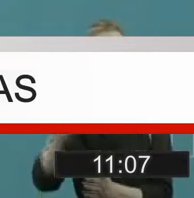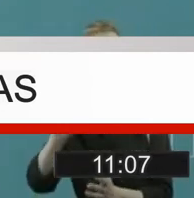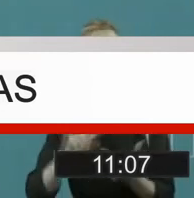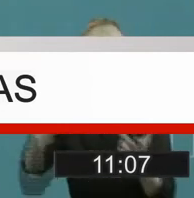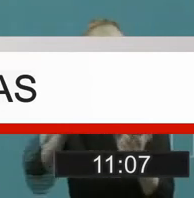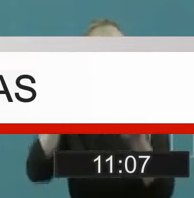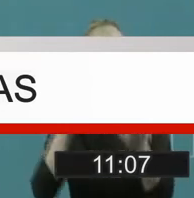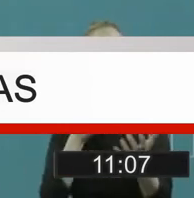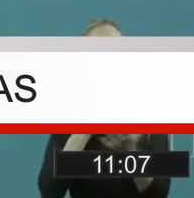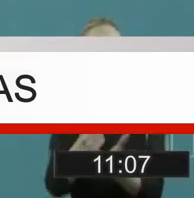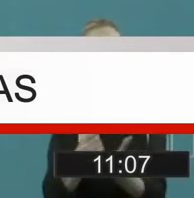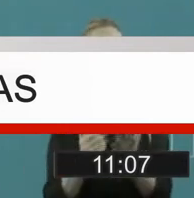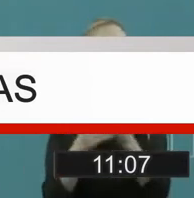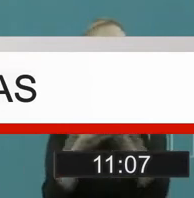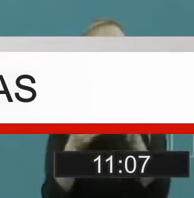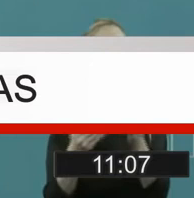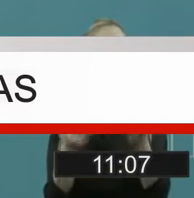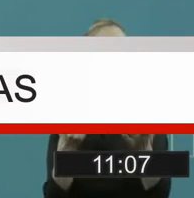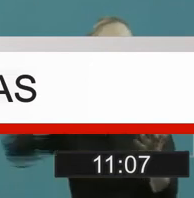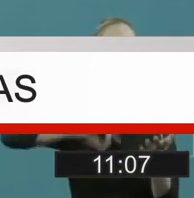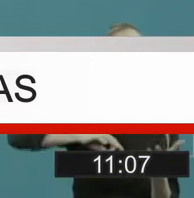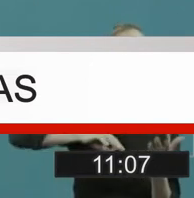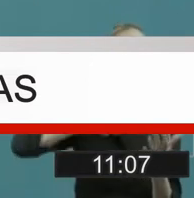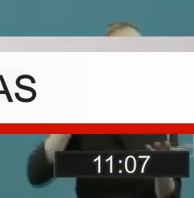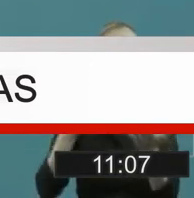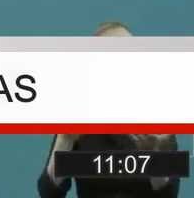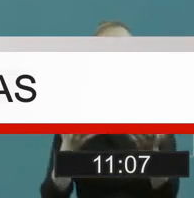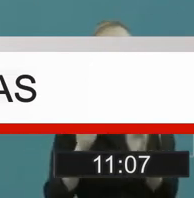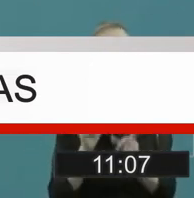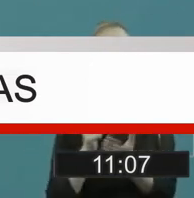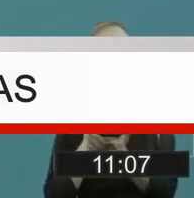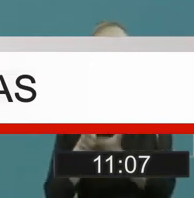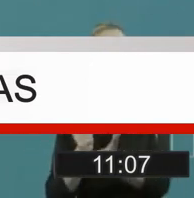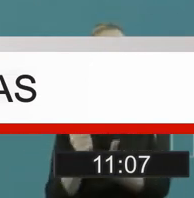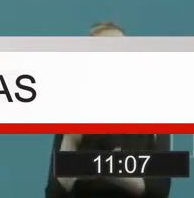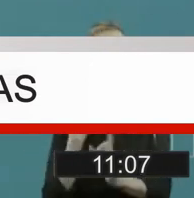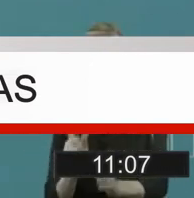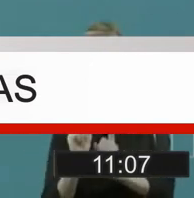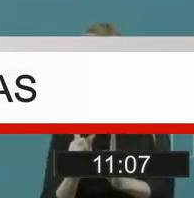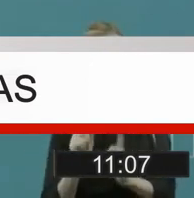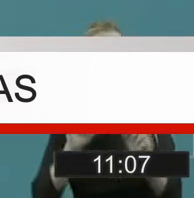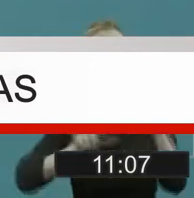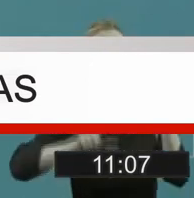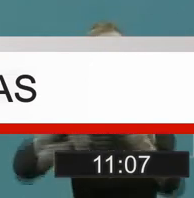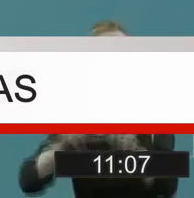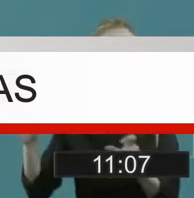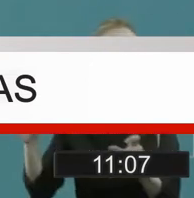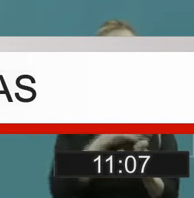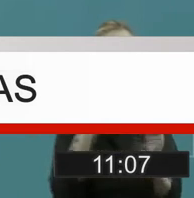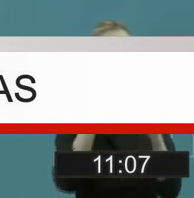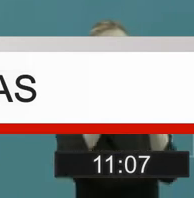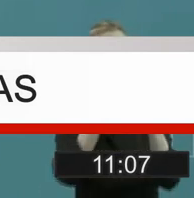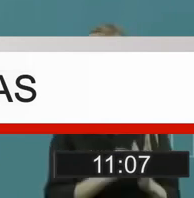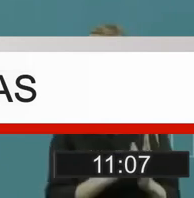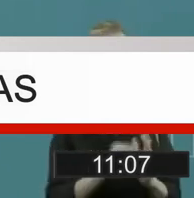franja de ingresos medios, por lo tanto, también van a seguir recibiendo el subsidio. Todos tienen que anotarse. Esos datos, que son muy sencillos de llenar,